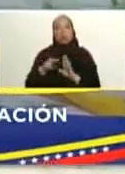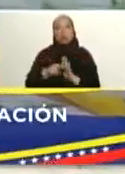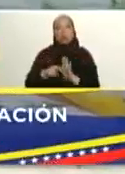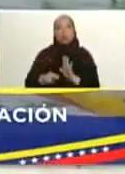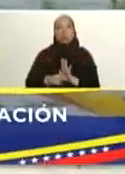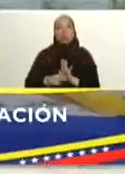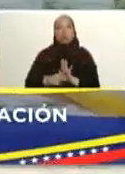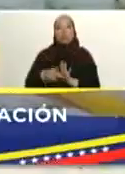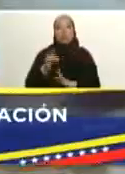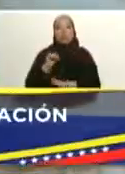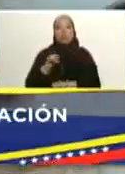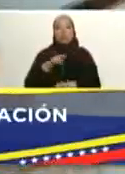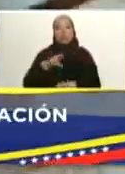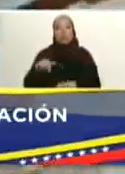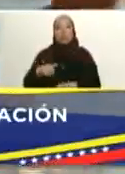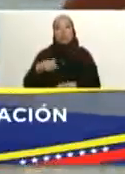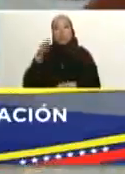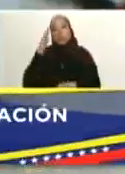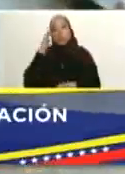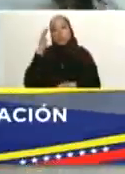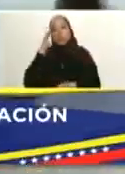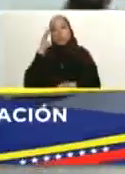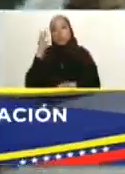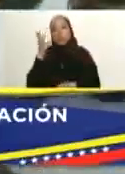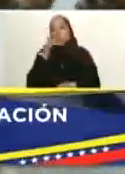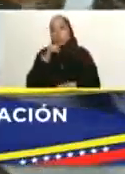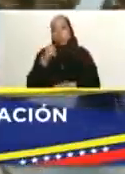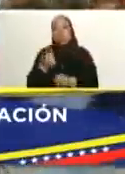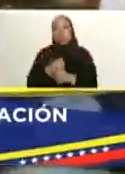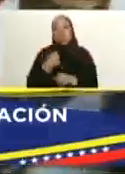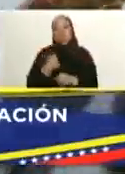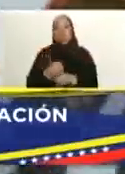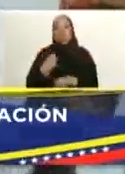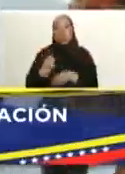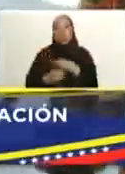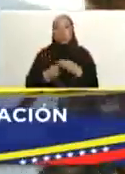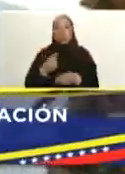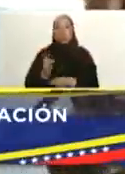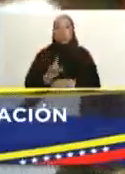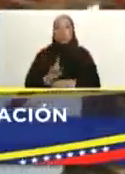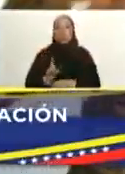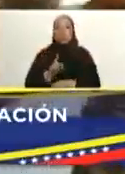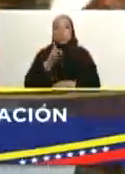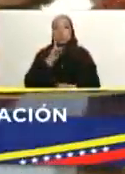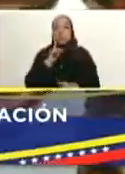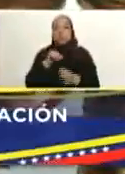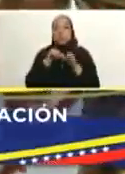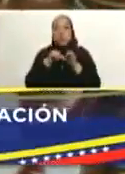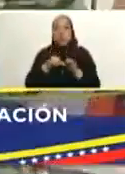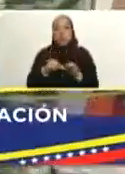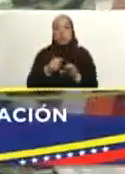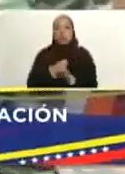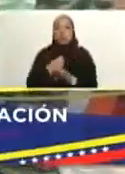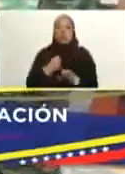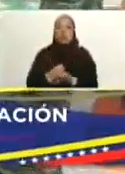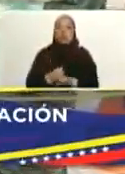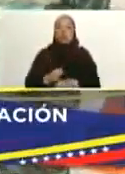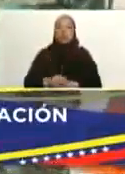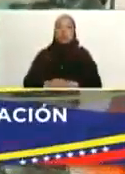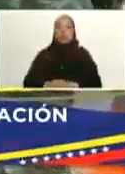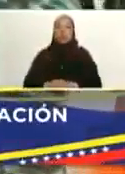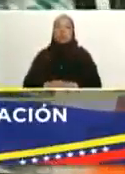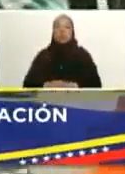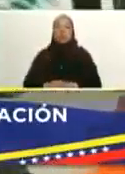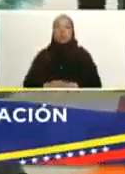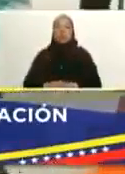las instrucciones que usted nos ha dado. No hay obstáculo, no hay nada que nos detenga y seguimos avanzando porque estamos cada día